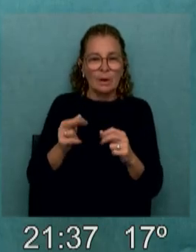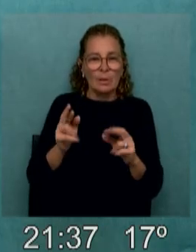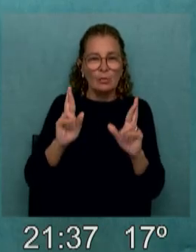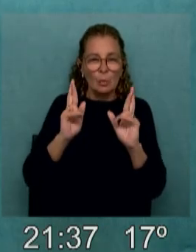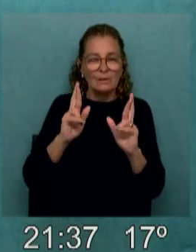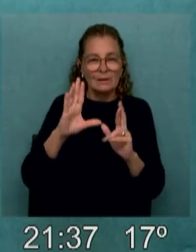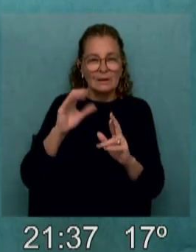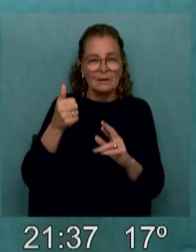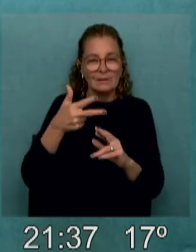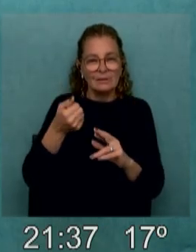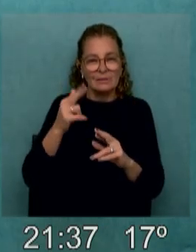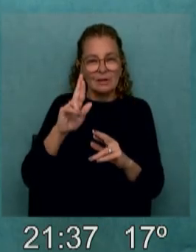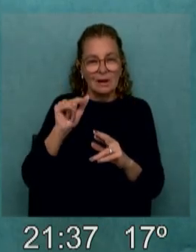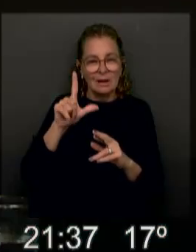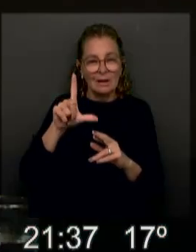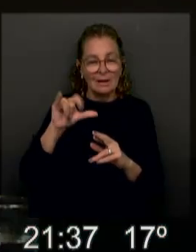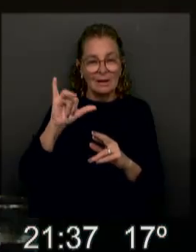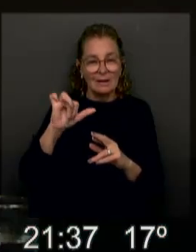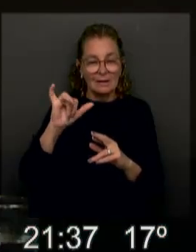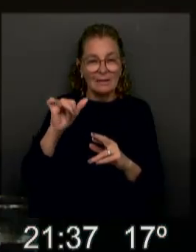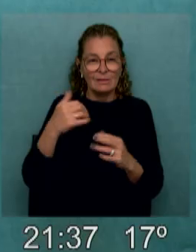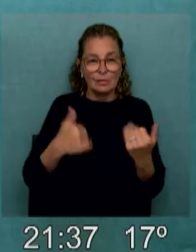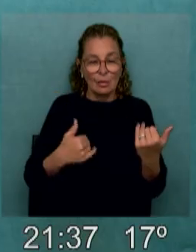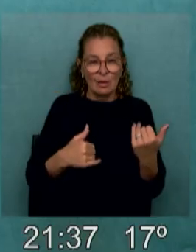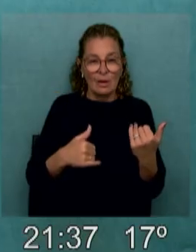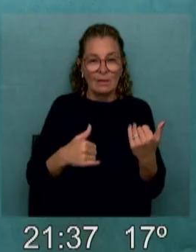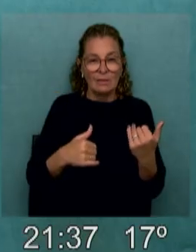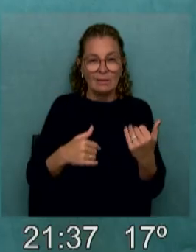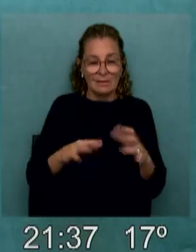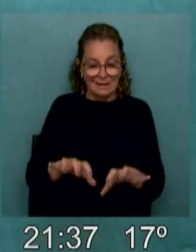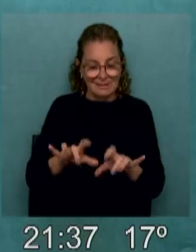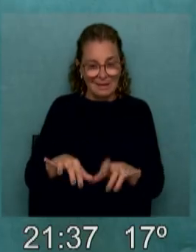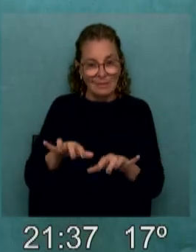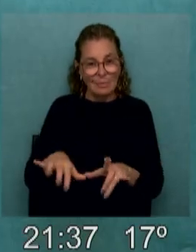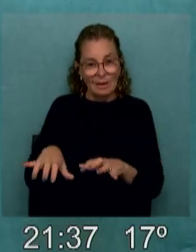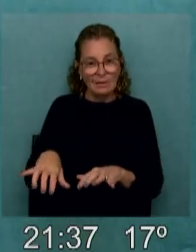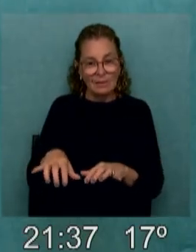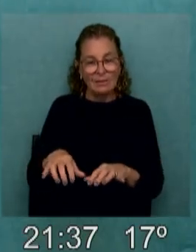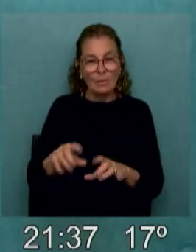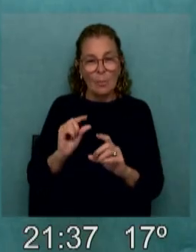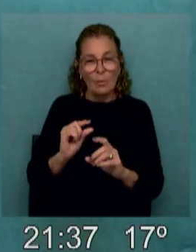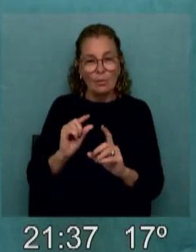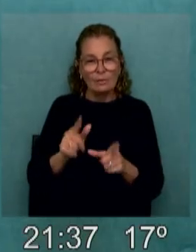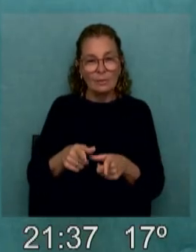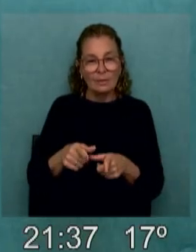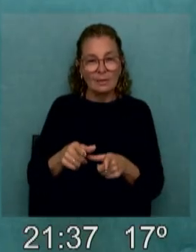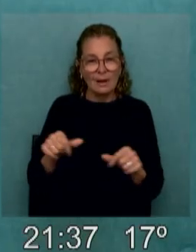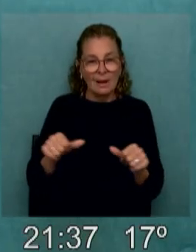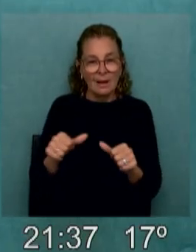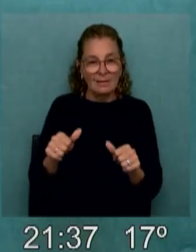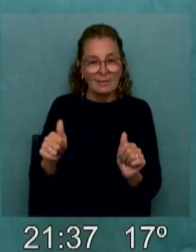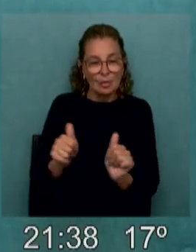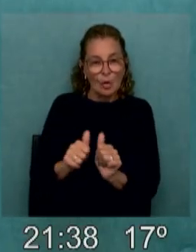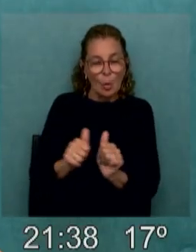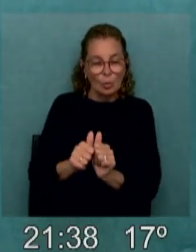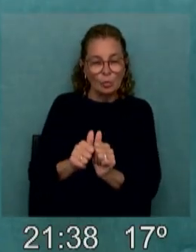que toca con nosotros hace un tiempo, y Charlie Cerveto, que está tocando las teclas, un poco haciéndonos juntos en